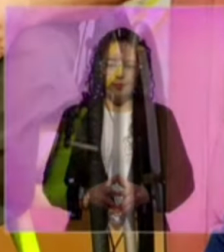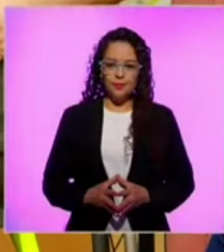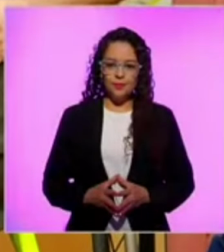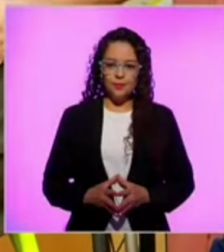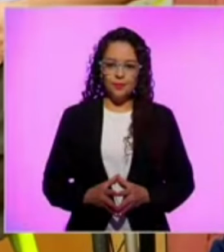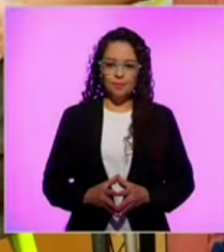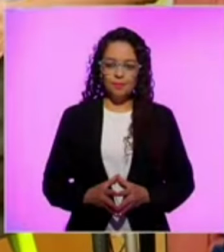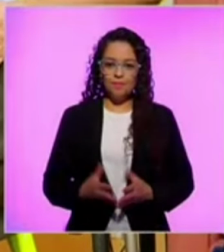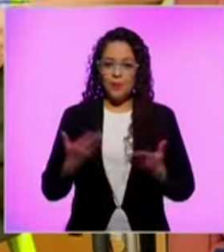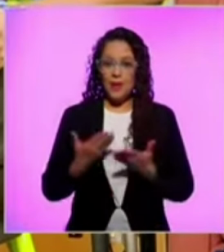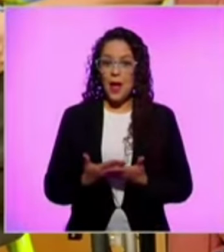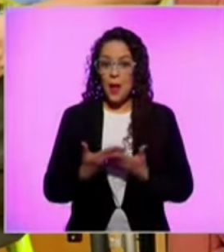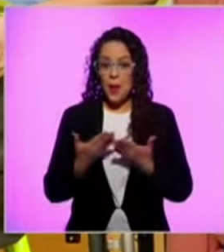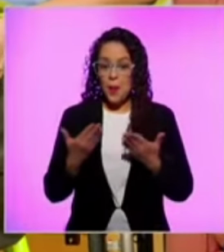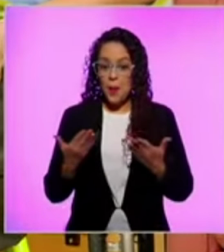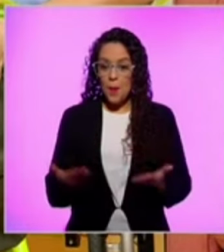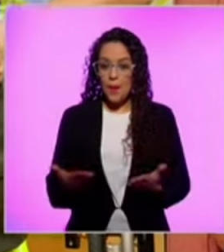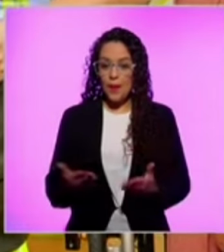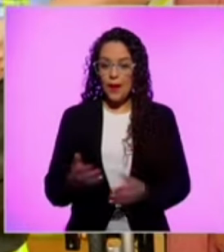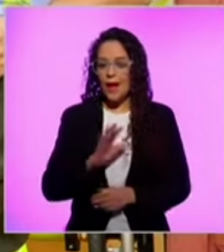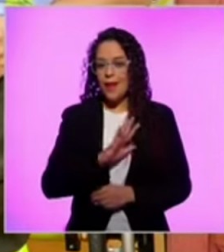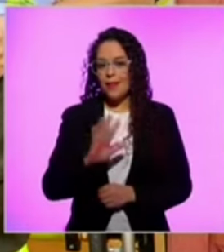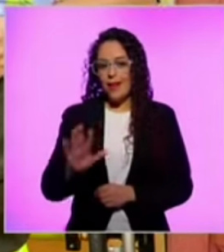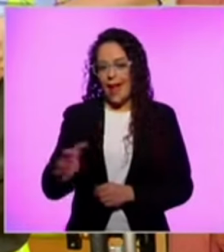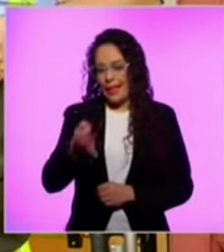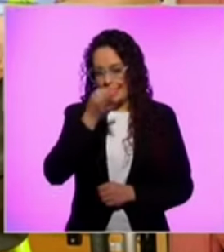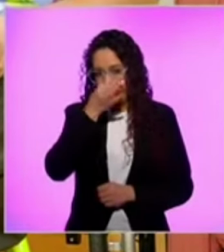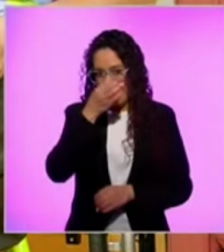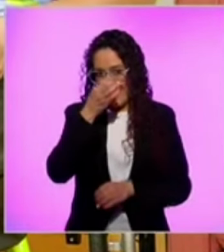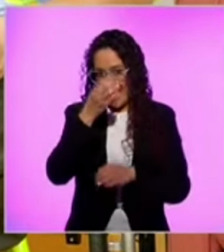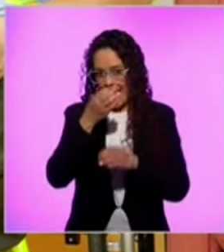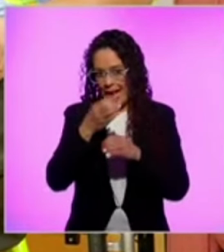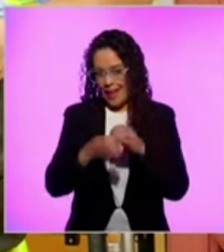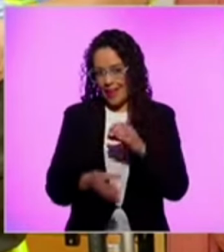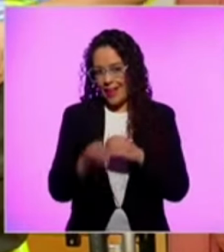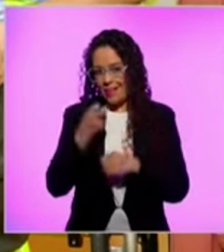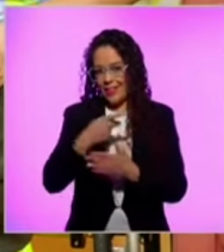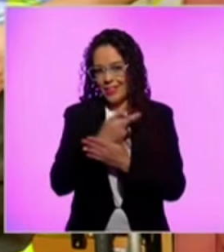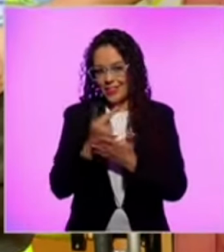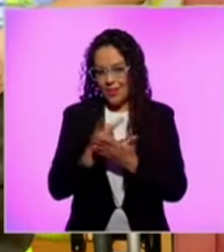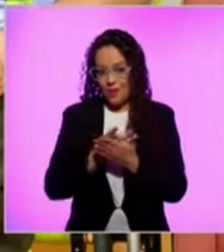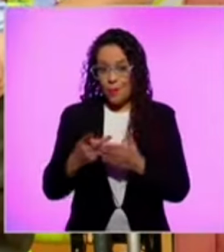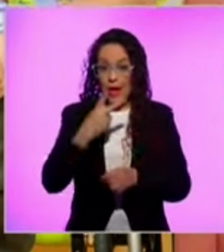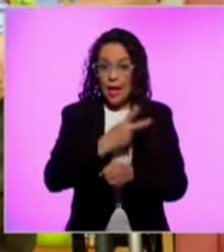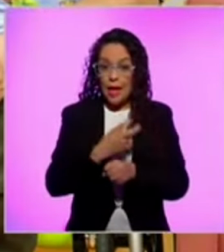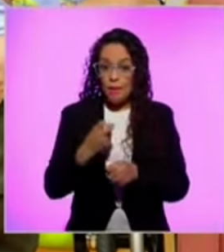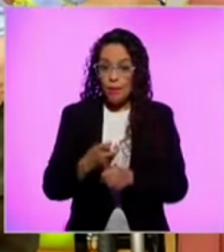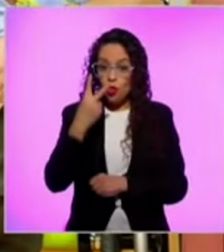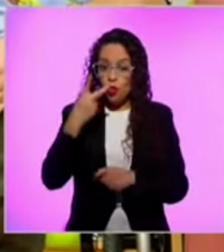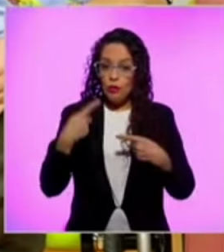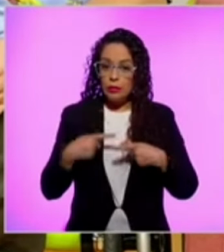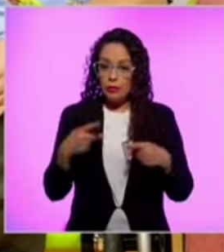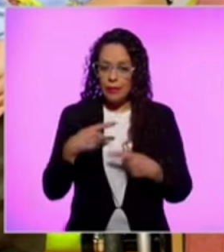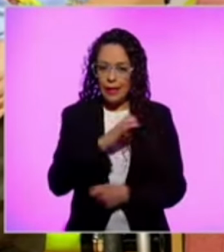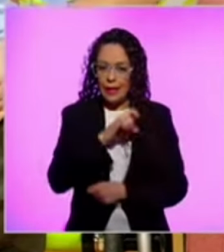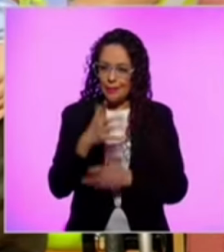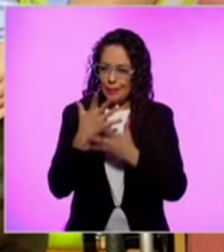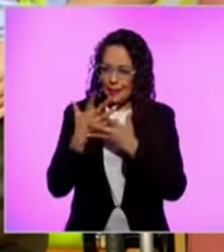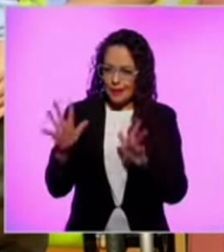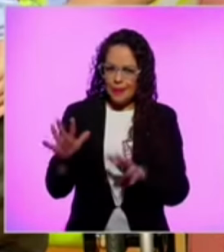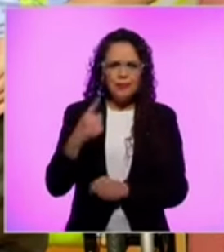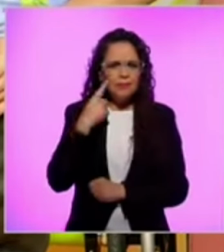Bueno, pues vamos ahora sí, ya a la última parte de este programa. Al cierre. Tenemos a dos grandes invitadas, pero vamos a ver de qué se